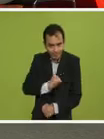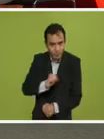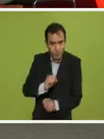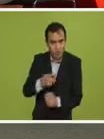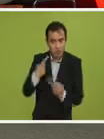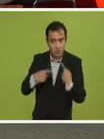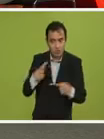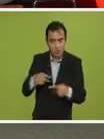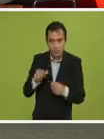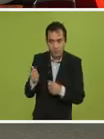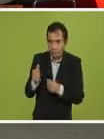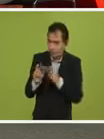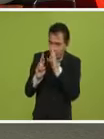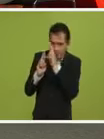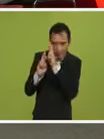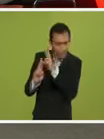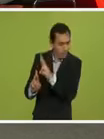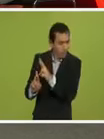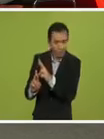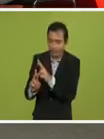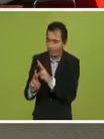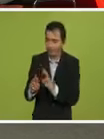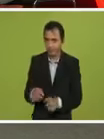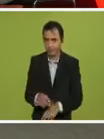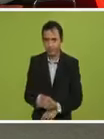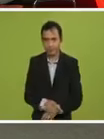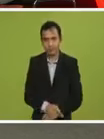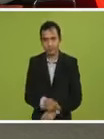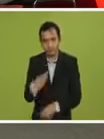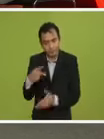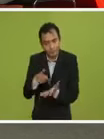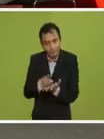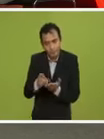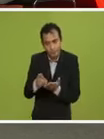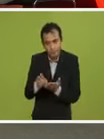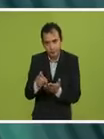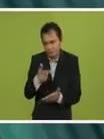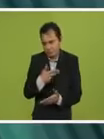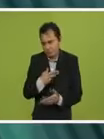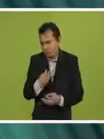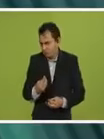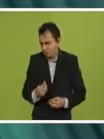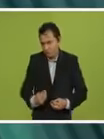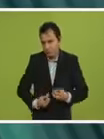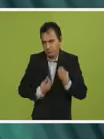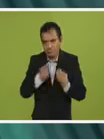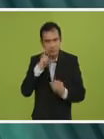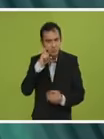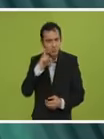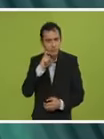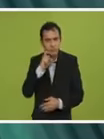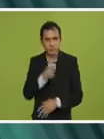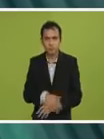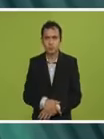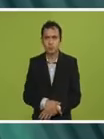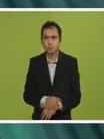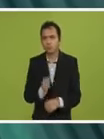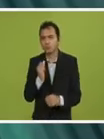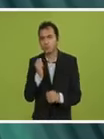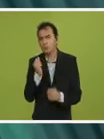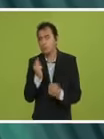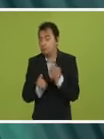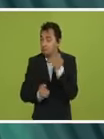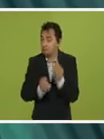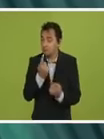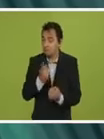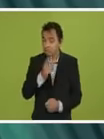derecho tuyo, claro, que es el de tener intimidad, ¿no? Entonces, pues, algunas de las recomendaciones es que siempre traten de que